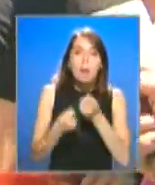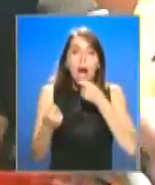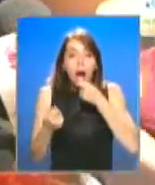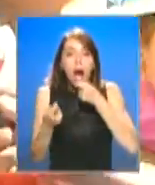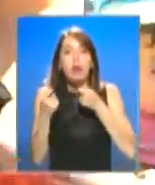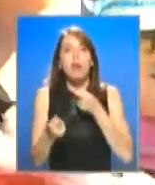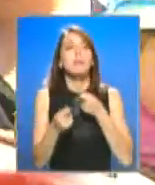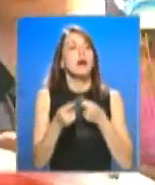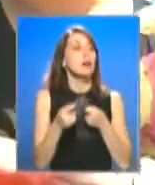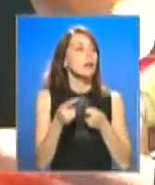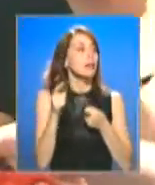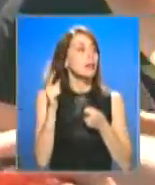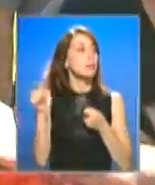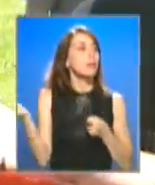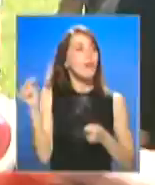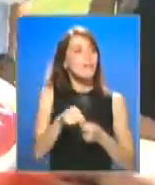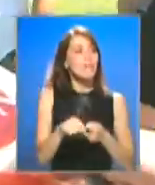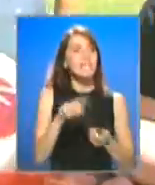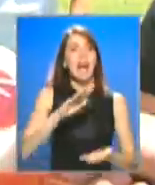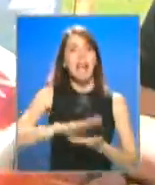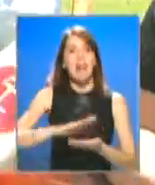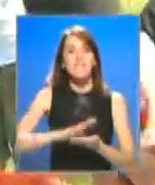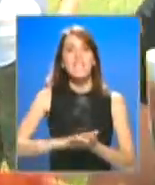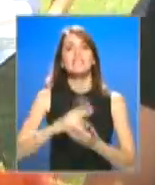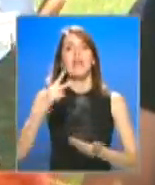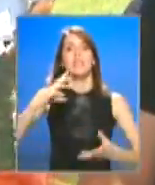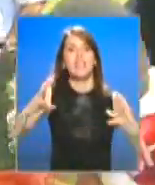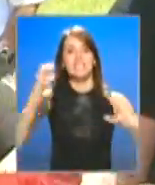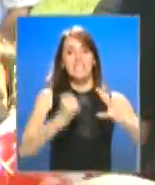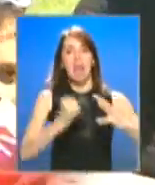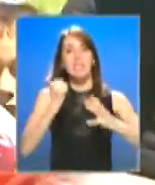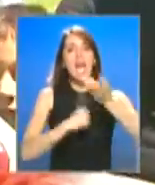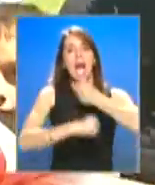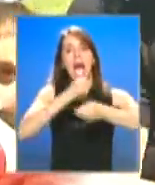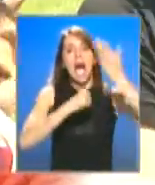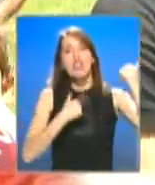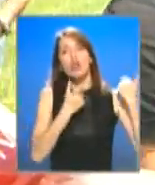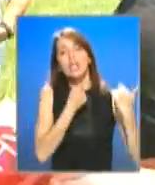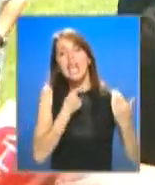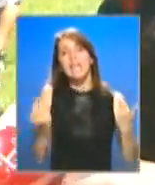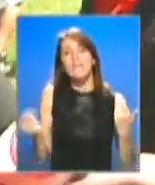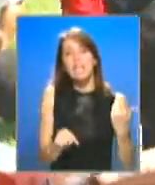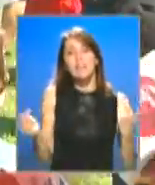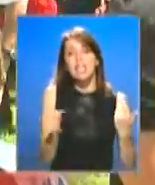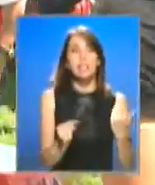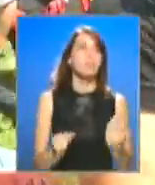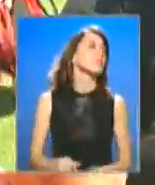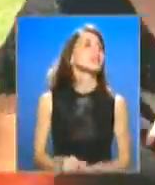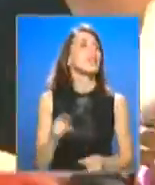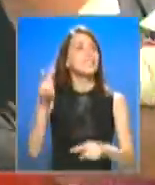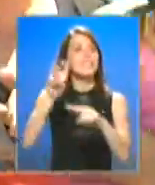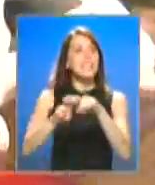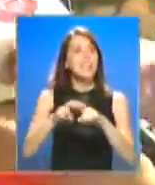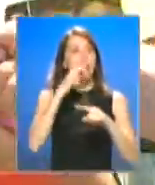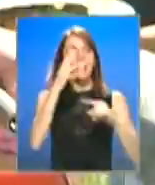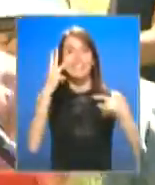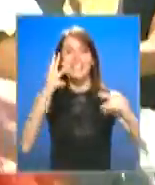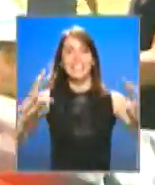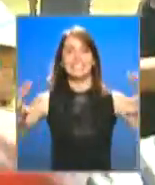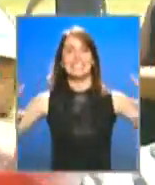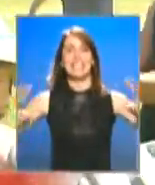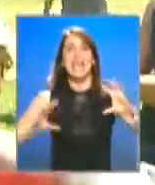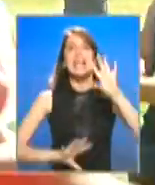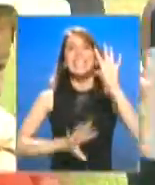vinimos a comprar. Pero su sueño era venir acá a la fiesta de la sandía. Hace años que quería venir. Años, sí. Como tres las más sandías y